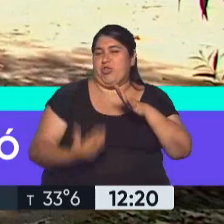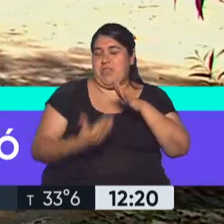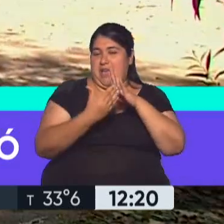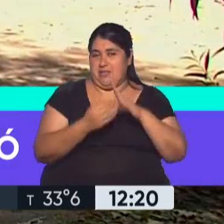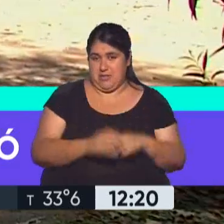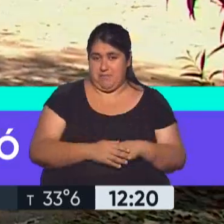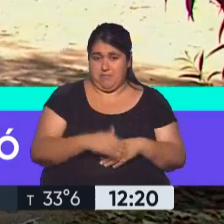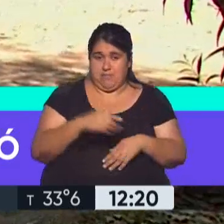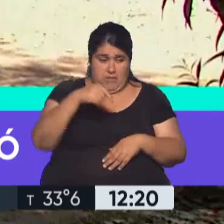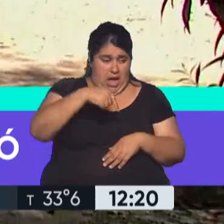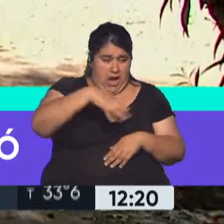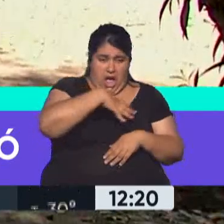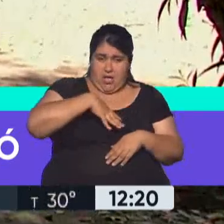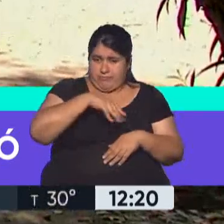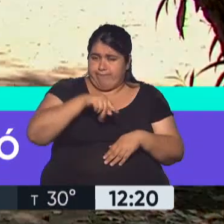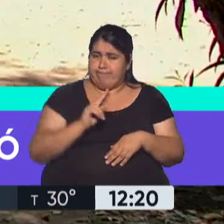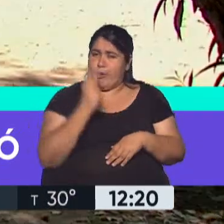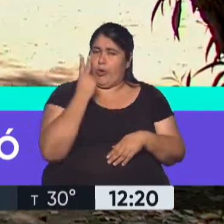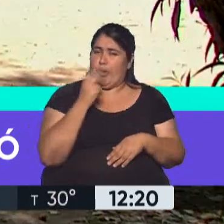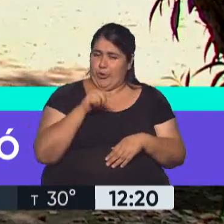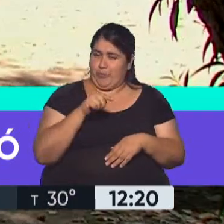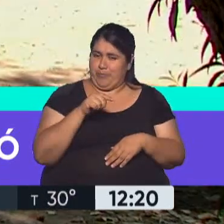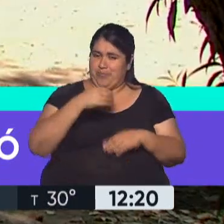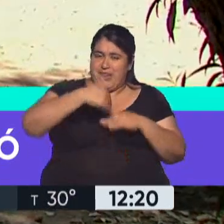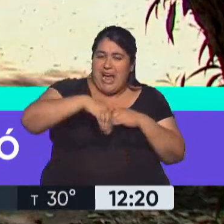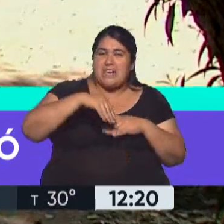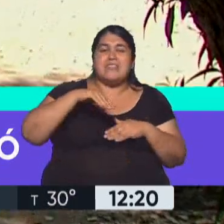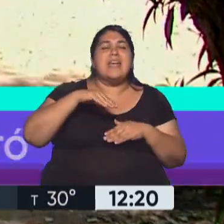quitaron la vida aquí, a metros, donde estamos nosotros, en Avenida Figueroa Alcorta y Dorrego. Laura.